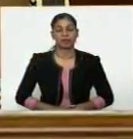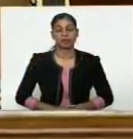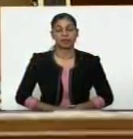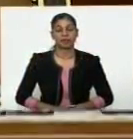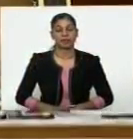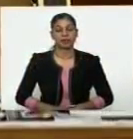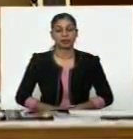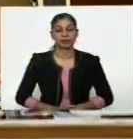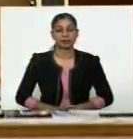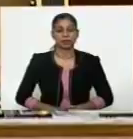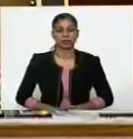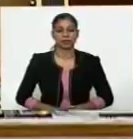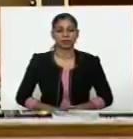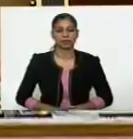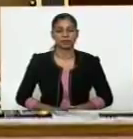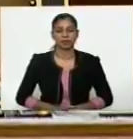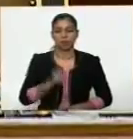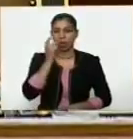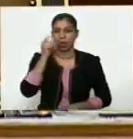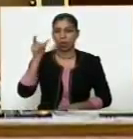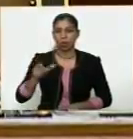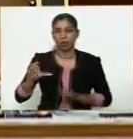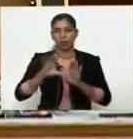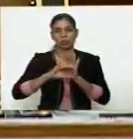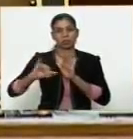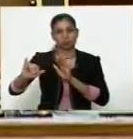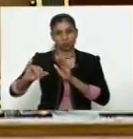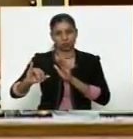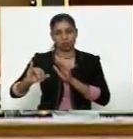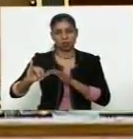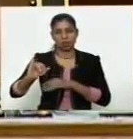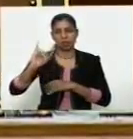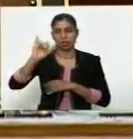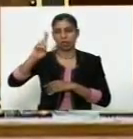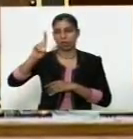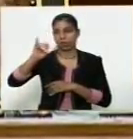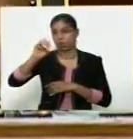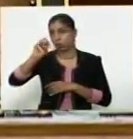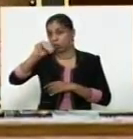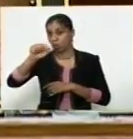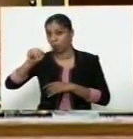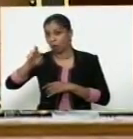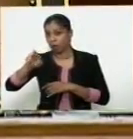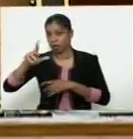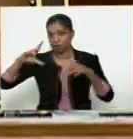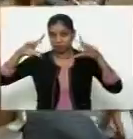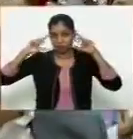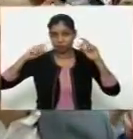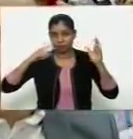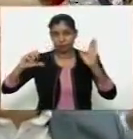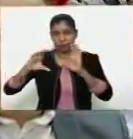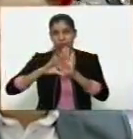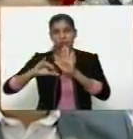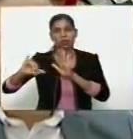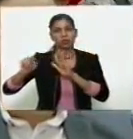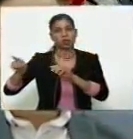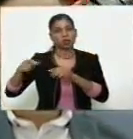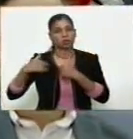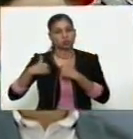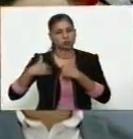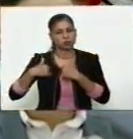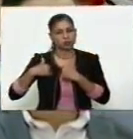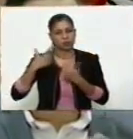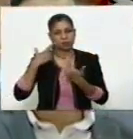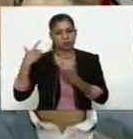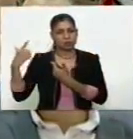constituyente, Diomar Rueda, quien, como ustedes bien saben, joven constituyente que fue víctima